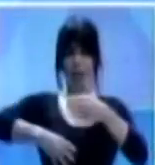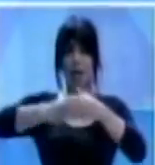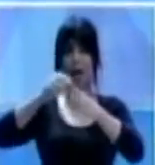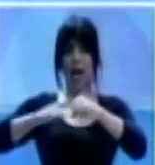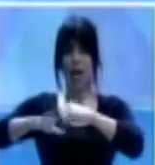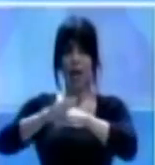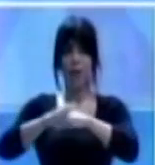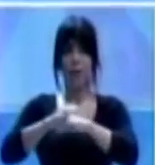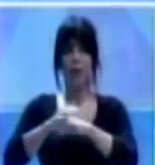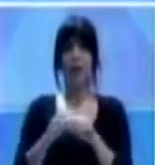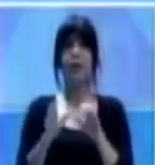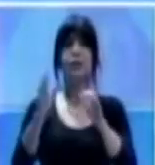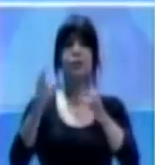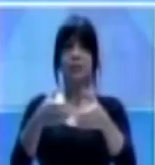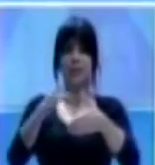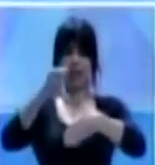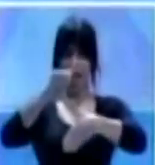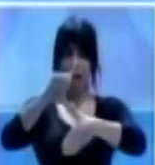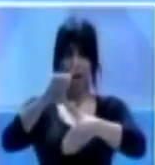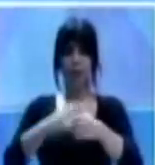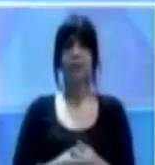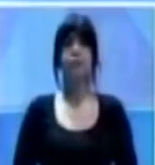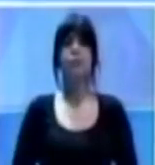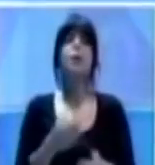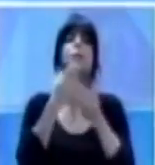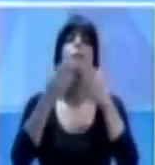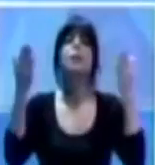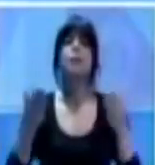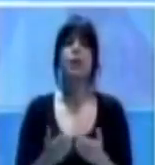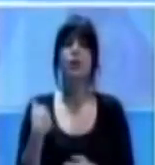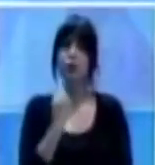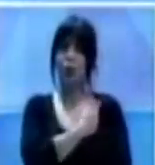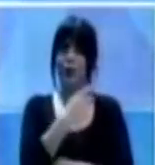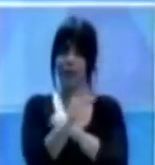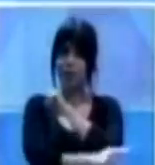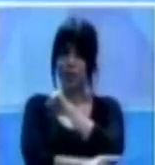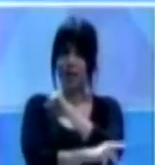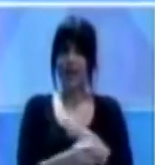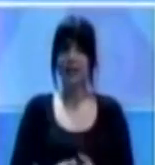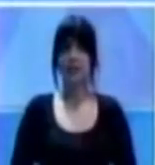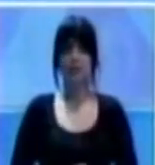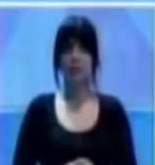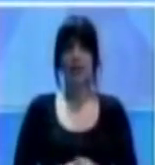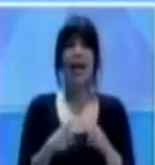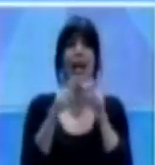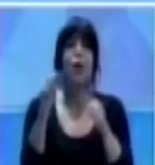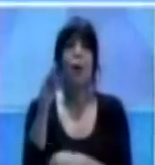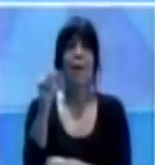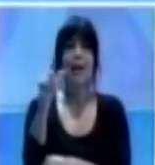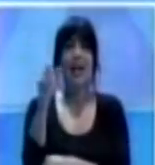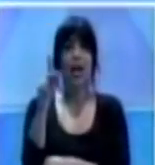y Caribeños, CELAC. Bienvenidas y bienvenidos a nuestro país. En la lengua